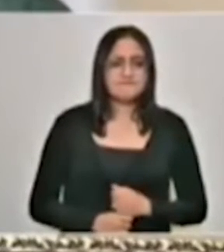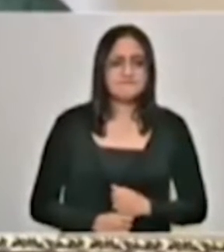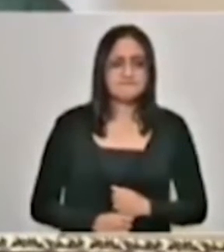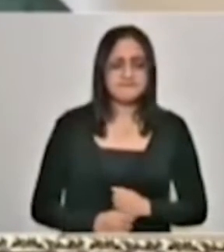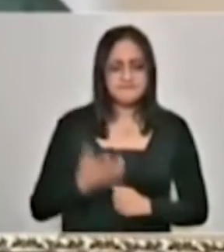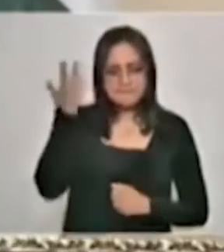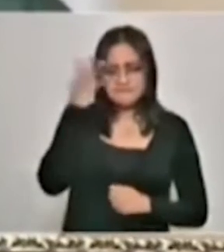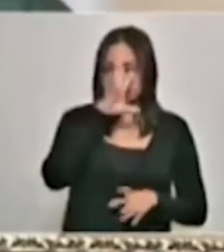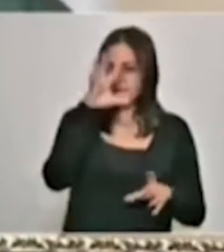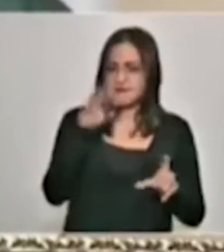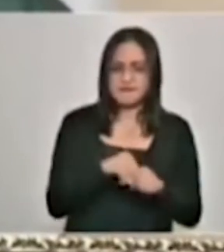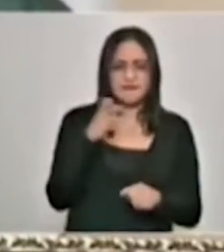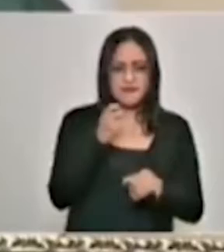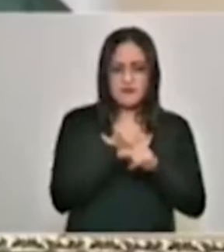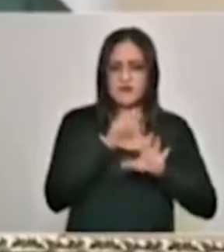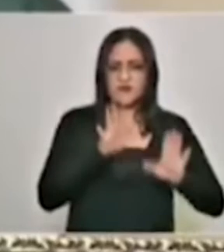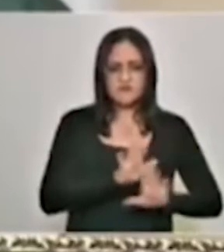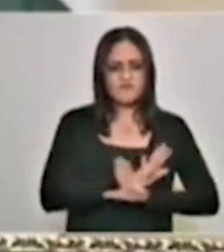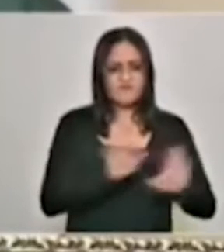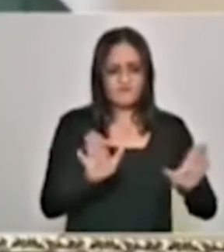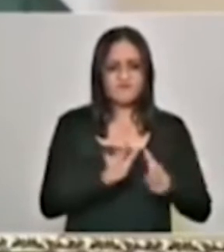Se sabe todo eso.